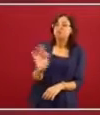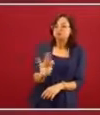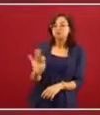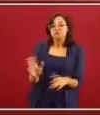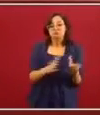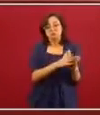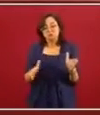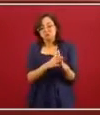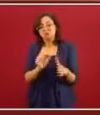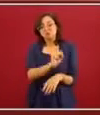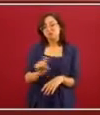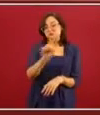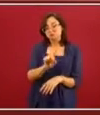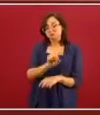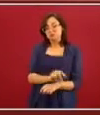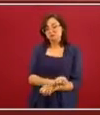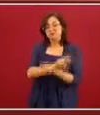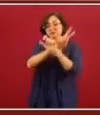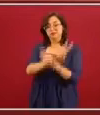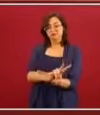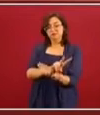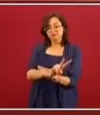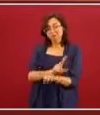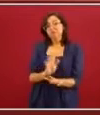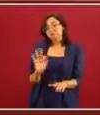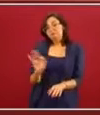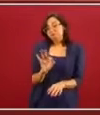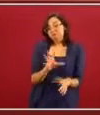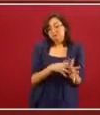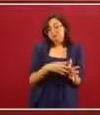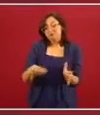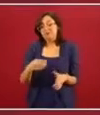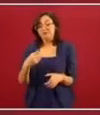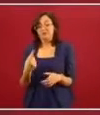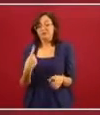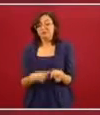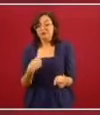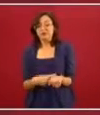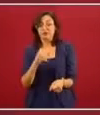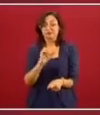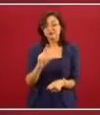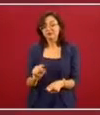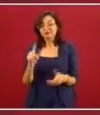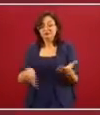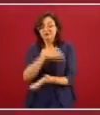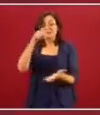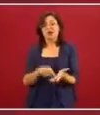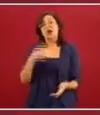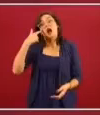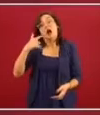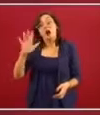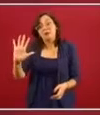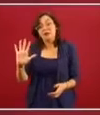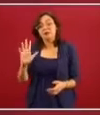que durante ese fin de semana se haya infectado. El dato específico de si se infectó en el Vive Latino o en algún otro sitio habría que